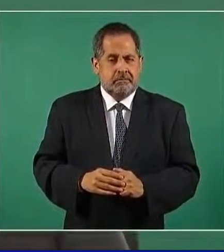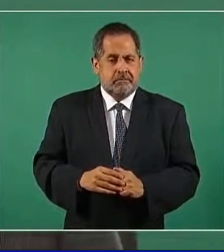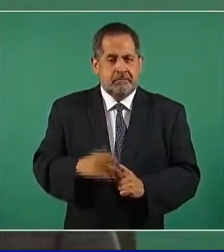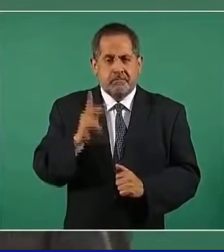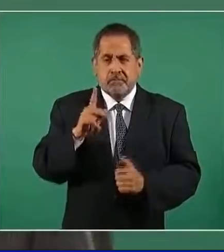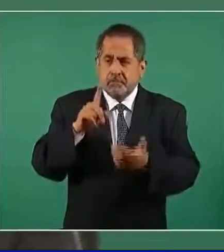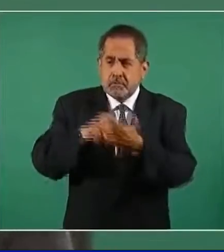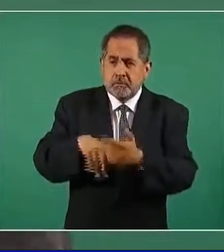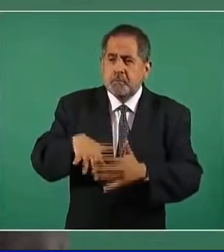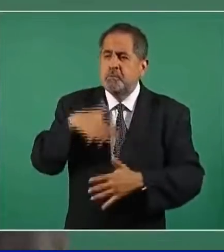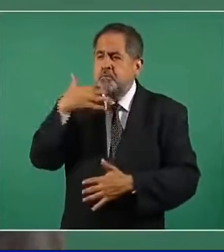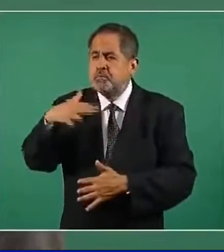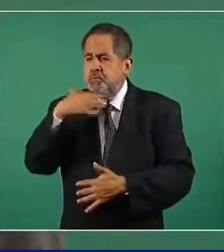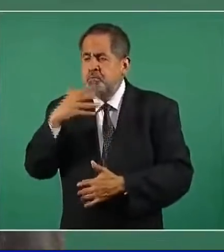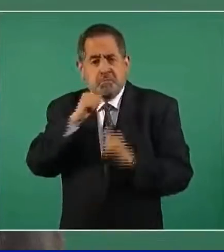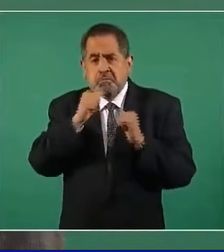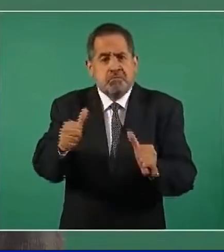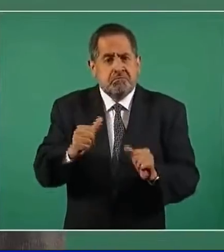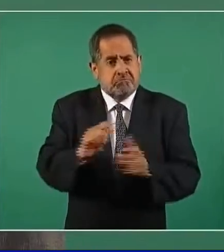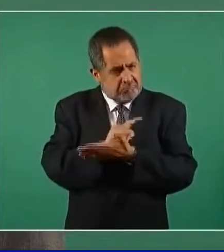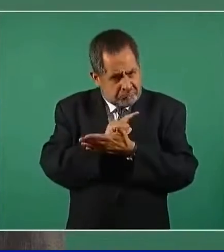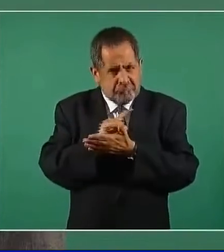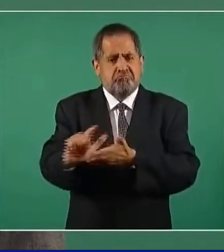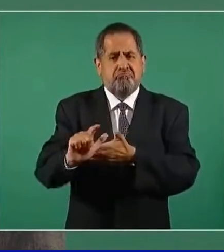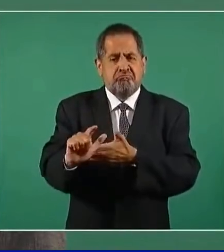pero no hay corrupción.